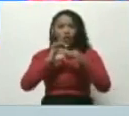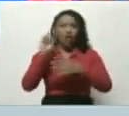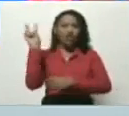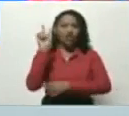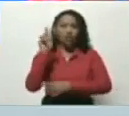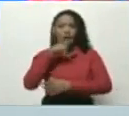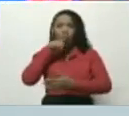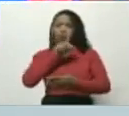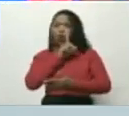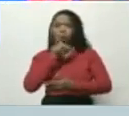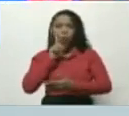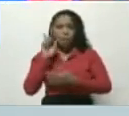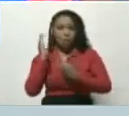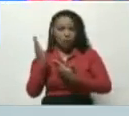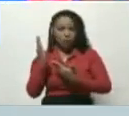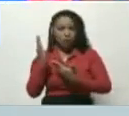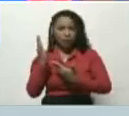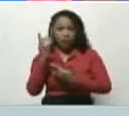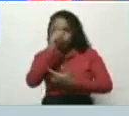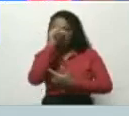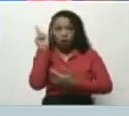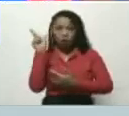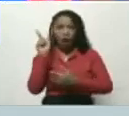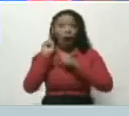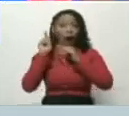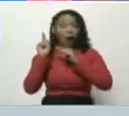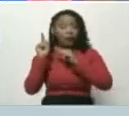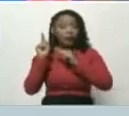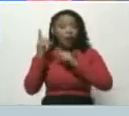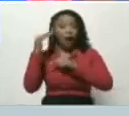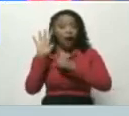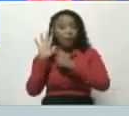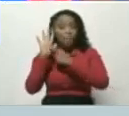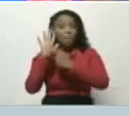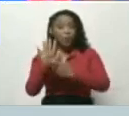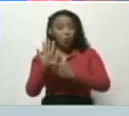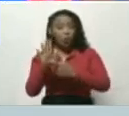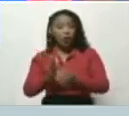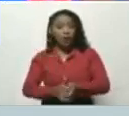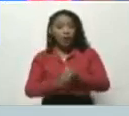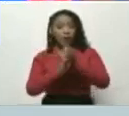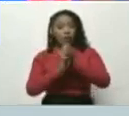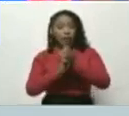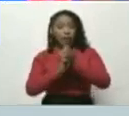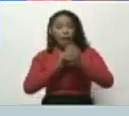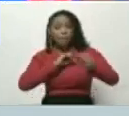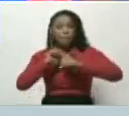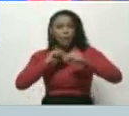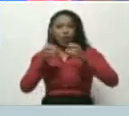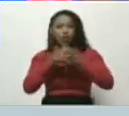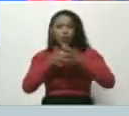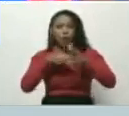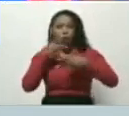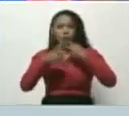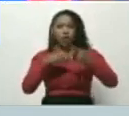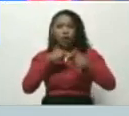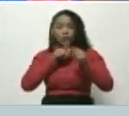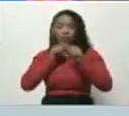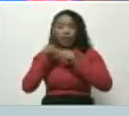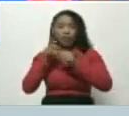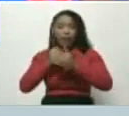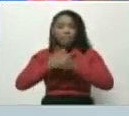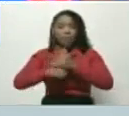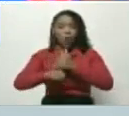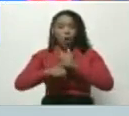Venezuela. Ahí está el rumbo, está el faro que guía el accionar de un partido político que de ese parto en